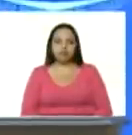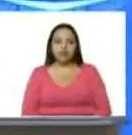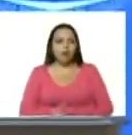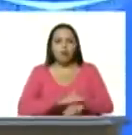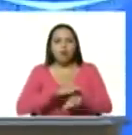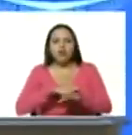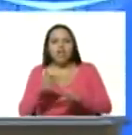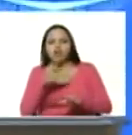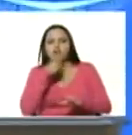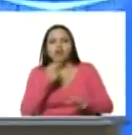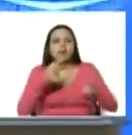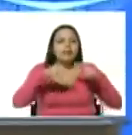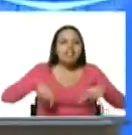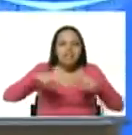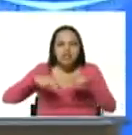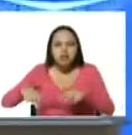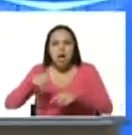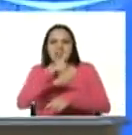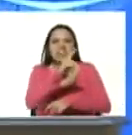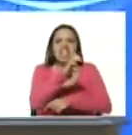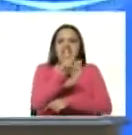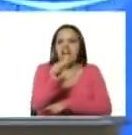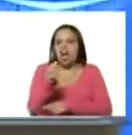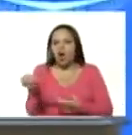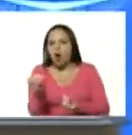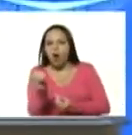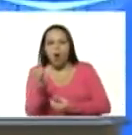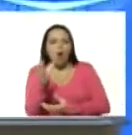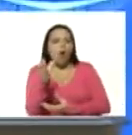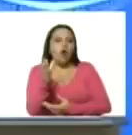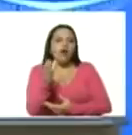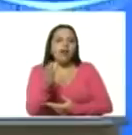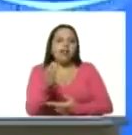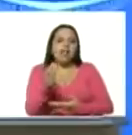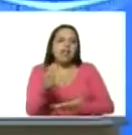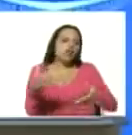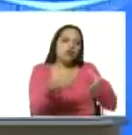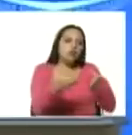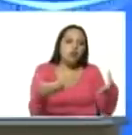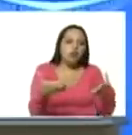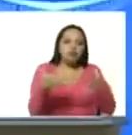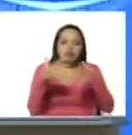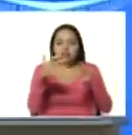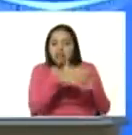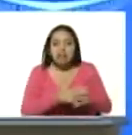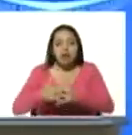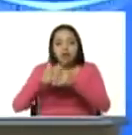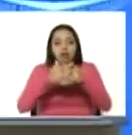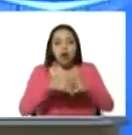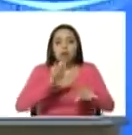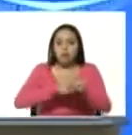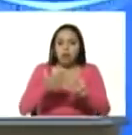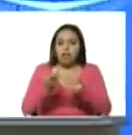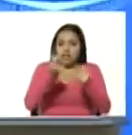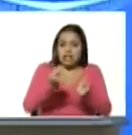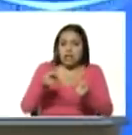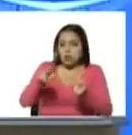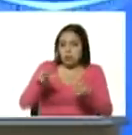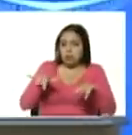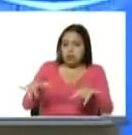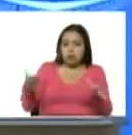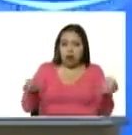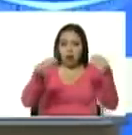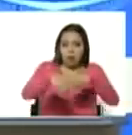¿Por qué no lo investiga la OFAC? ¿Por qué no lo investiga el Departamento de Estado? Porque el dinero viene de ellos mismos. En algún